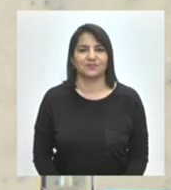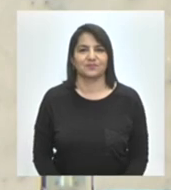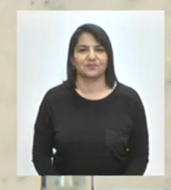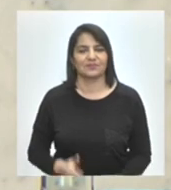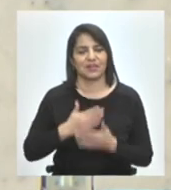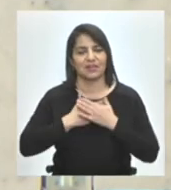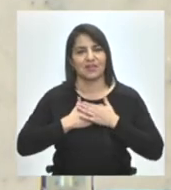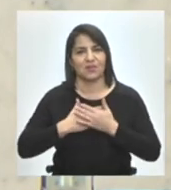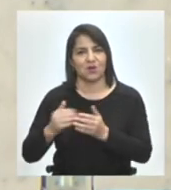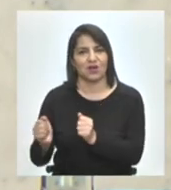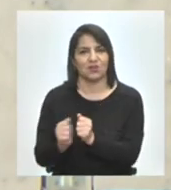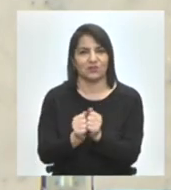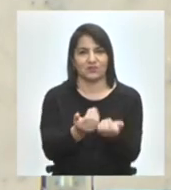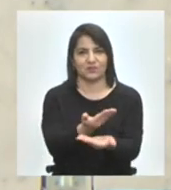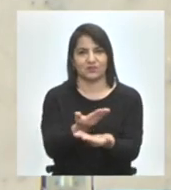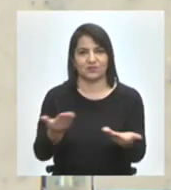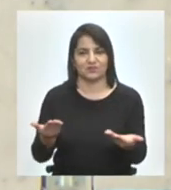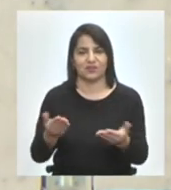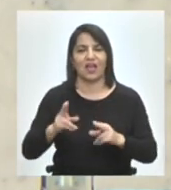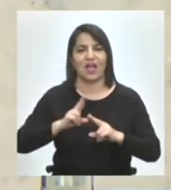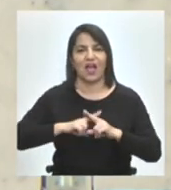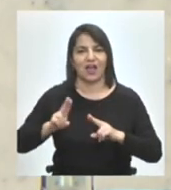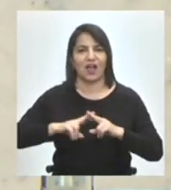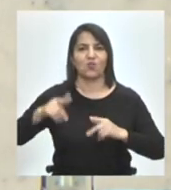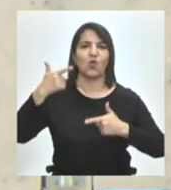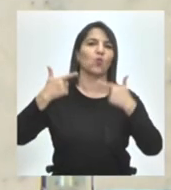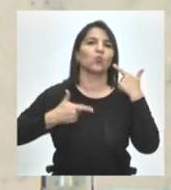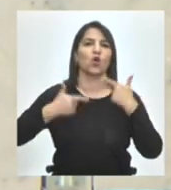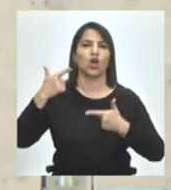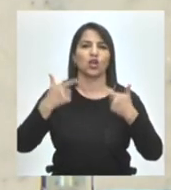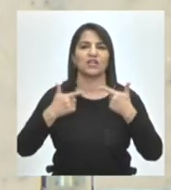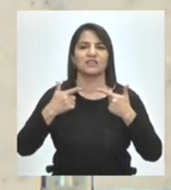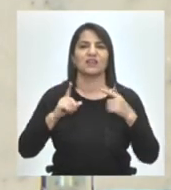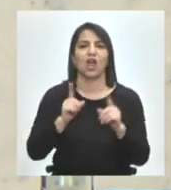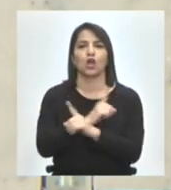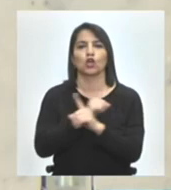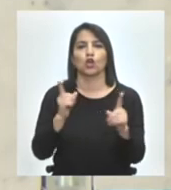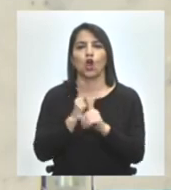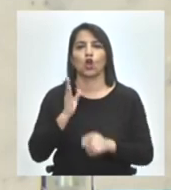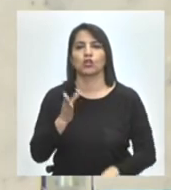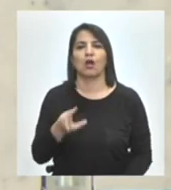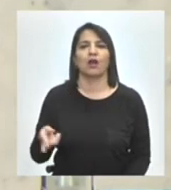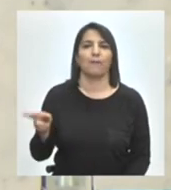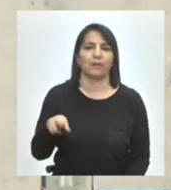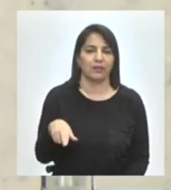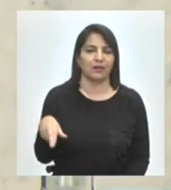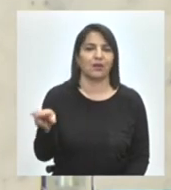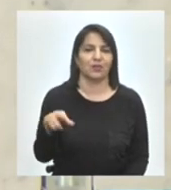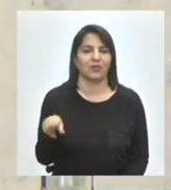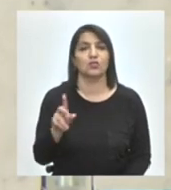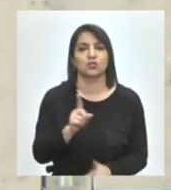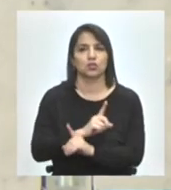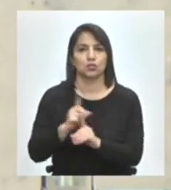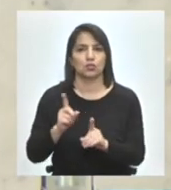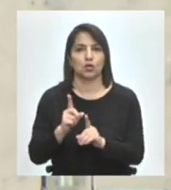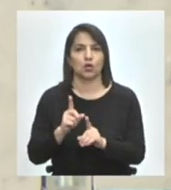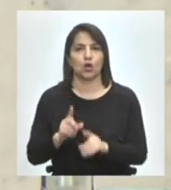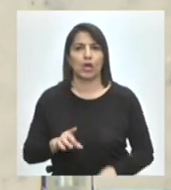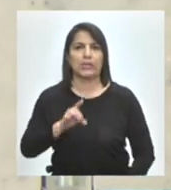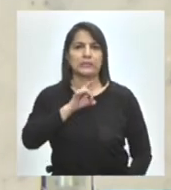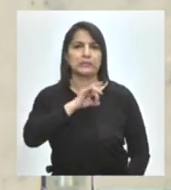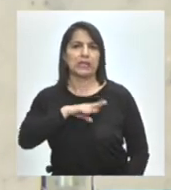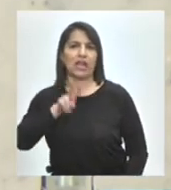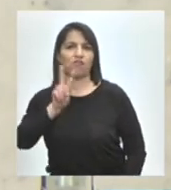Estimados colegas, hagamos política en vez de seguir repitiendo consignas. Ni Chilezuela en su